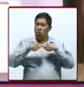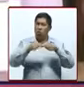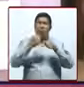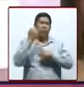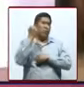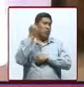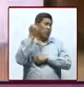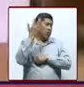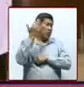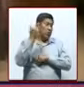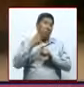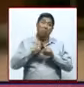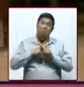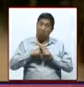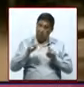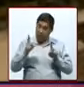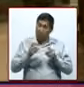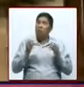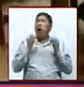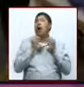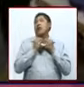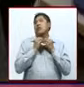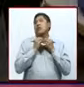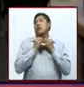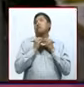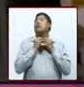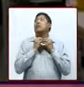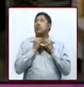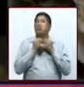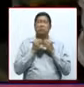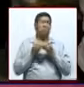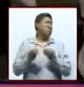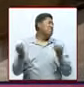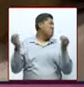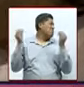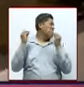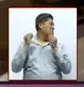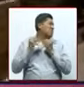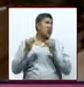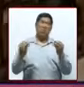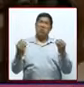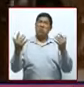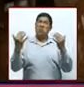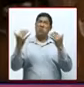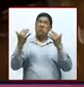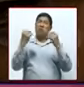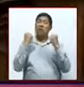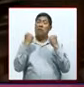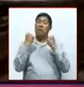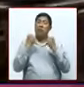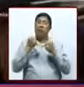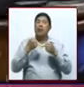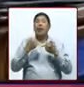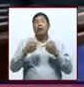15, pero se nos viene otro frente frío. Se viene otro frente frío. Afortunadamente, las autoridades en educación, en salud, se pusieron de acuerdo y ya dieron